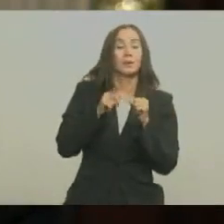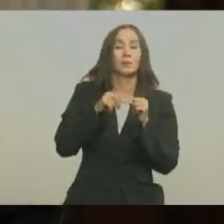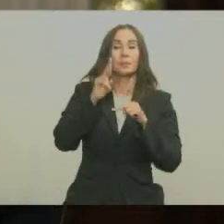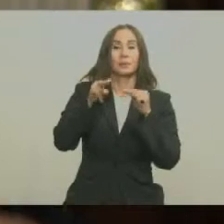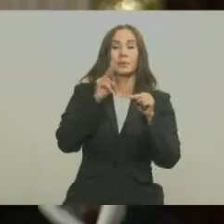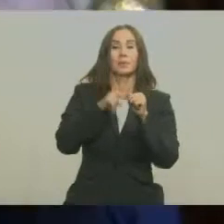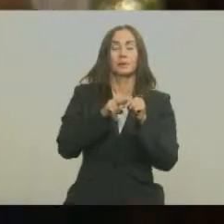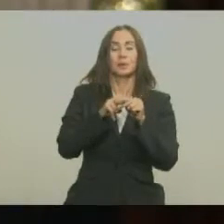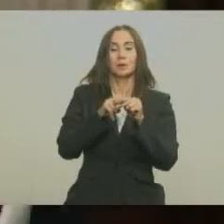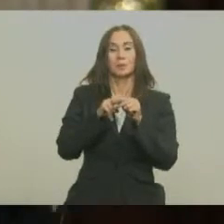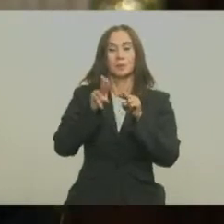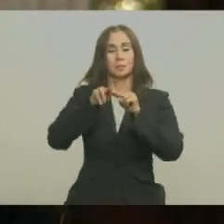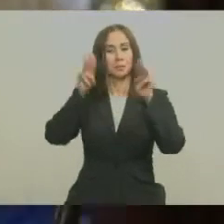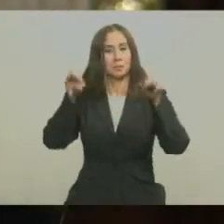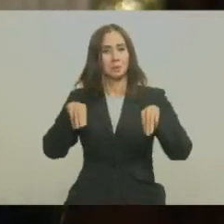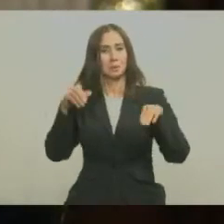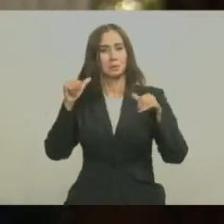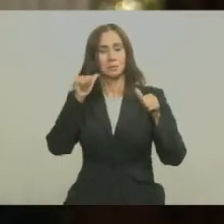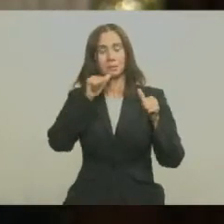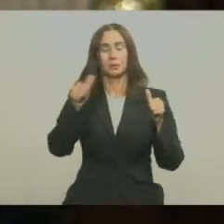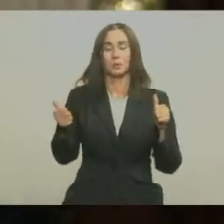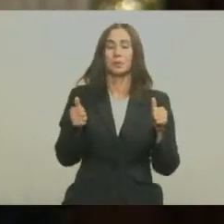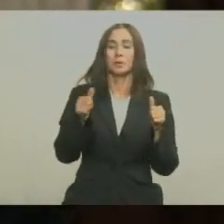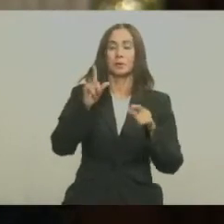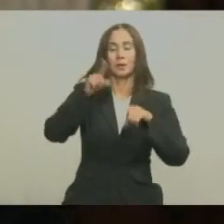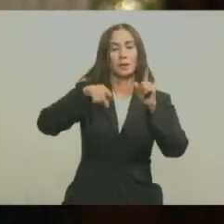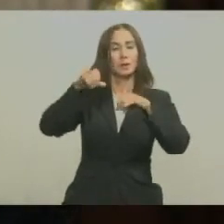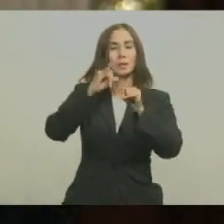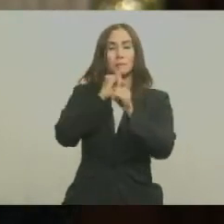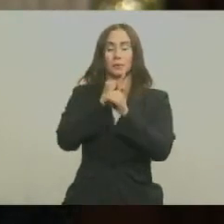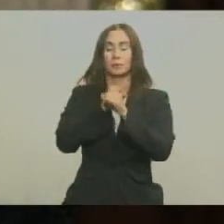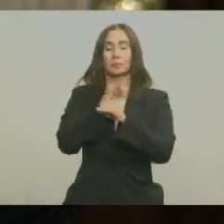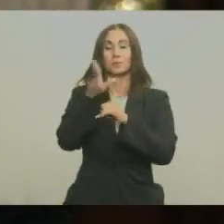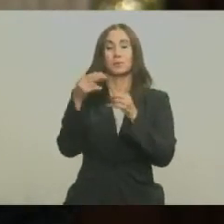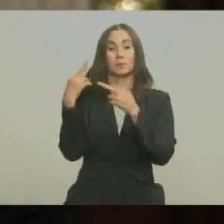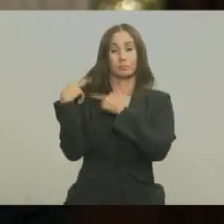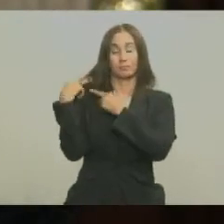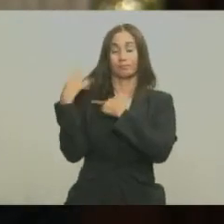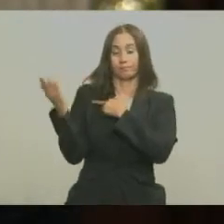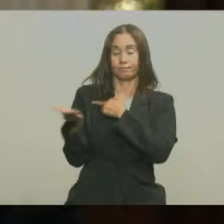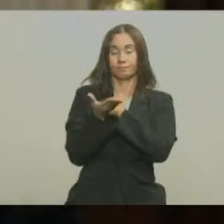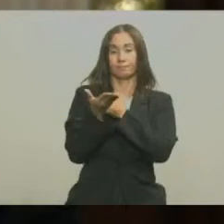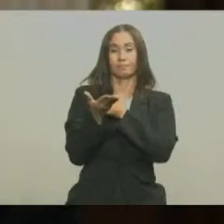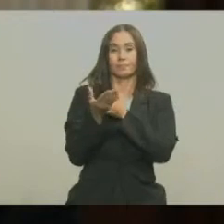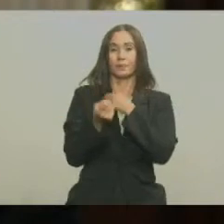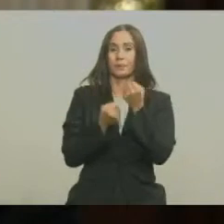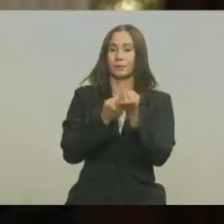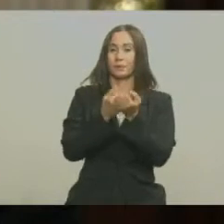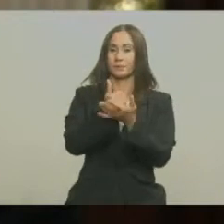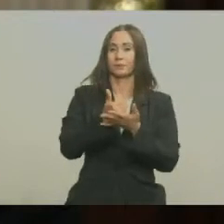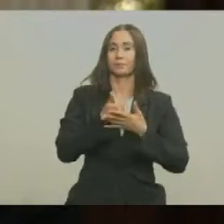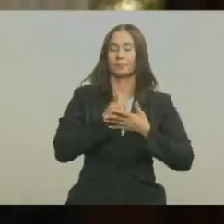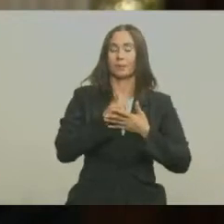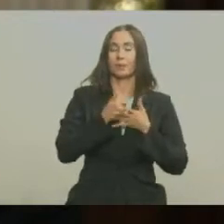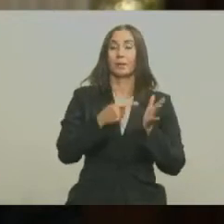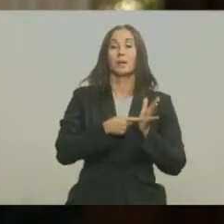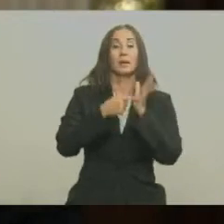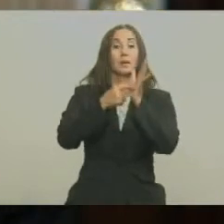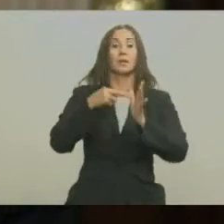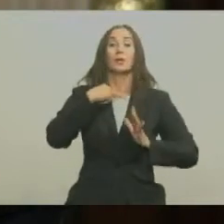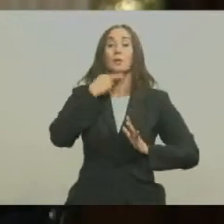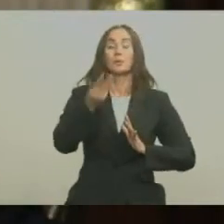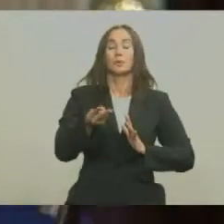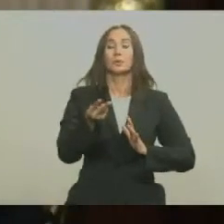está el Ministerio de la Mujer y las instituciones que nosotros también mencionamos, e incluso también los representantes, los voceros,